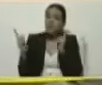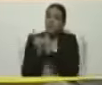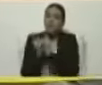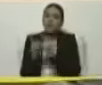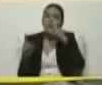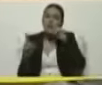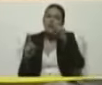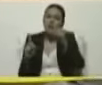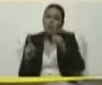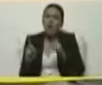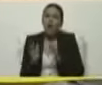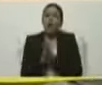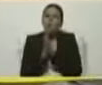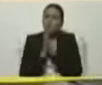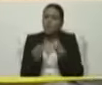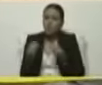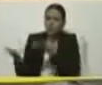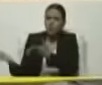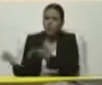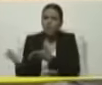Nicolás, toma la Cancillería.